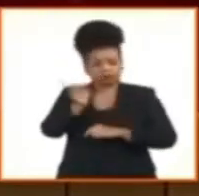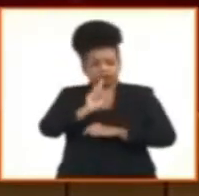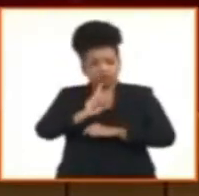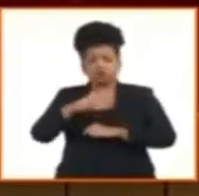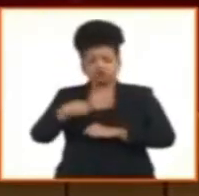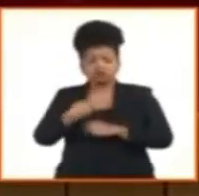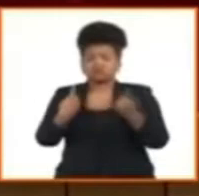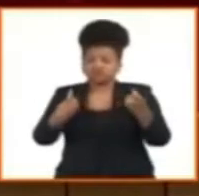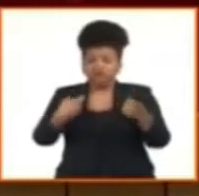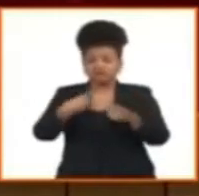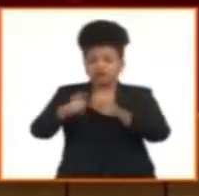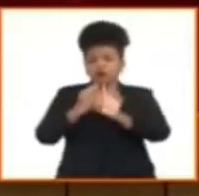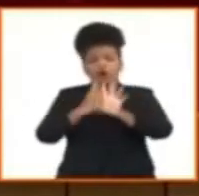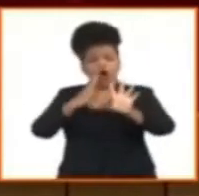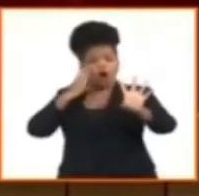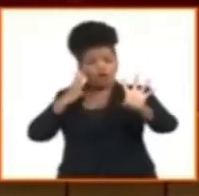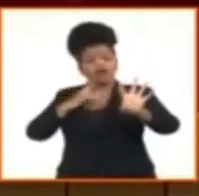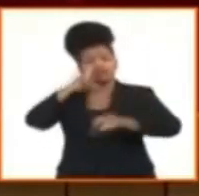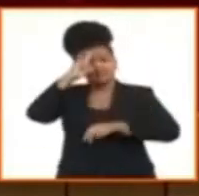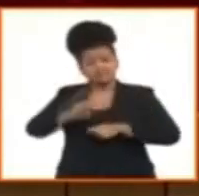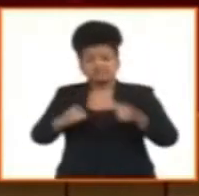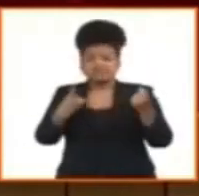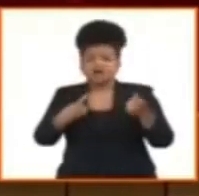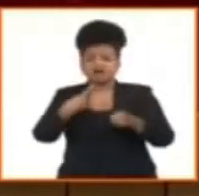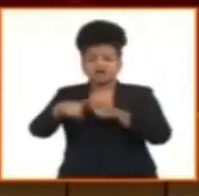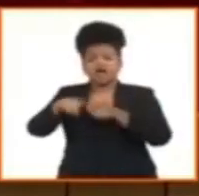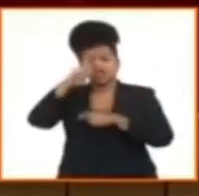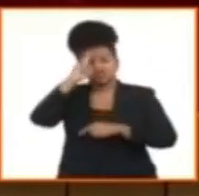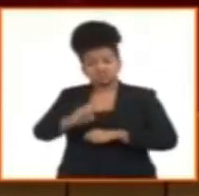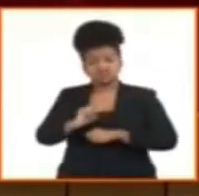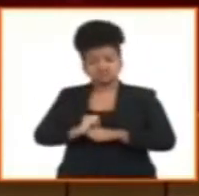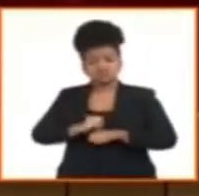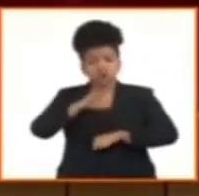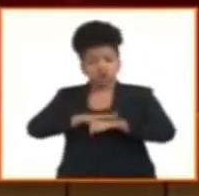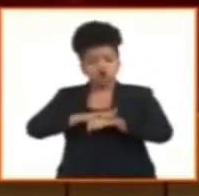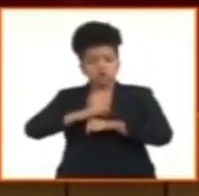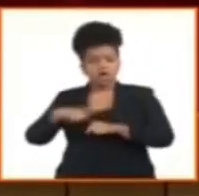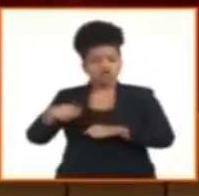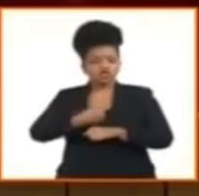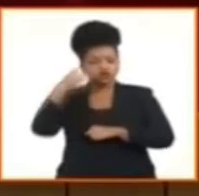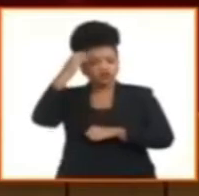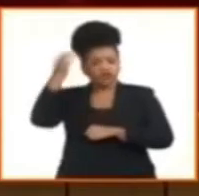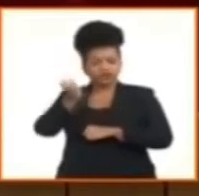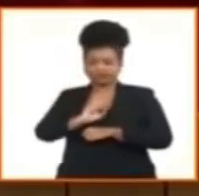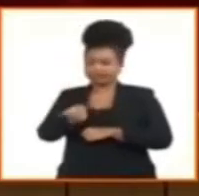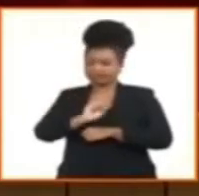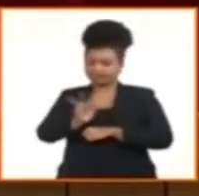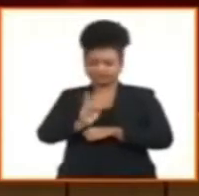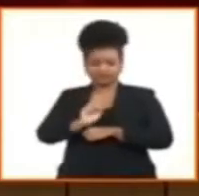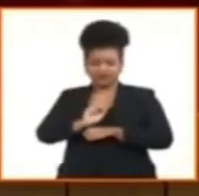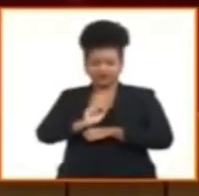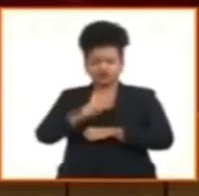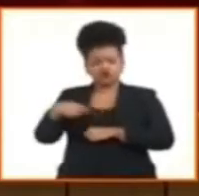dolorosas escaseces, entre otras cosas, porque no son fruto de la incapacidad del Estado socialista, como gritan sus